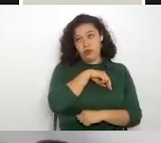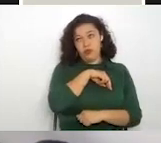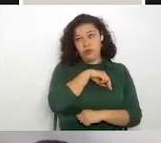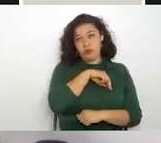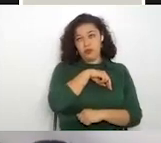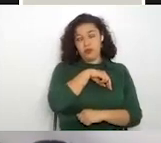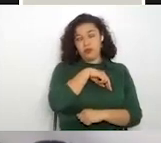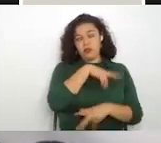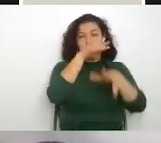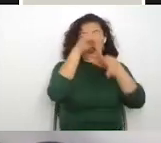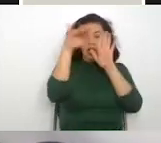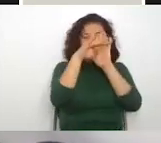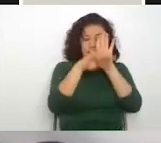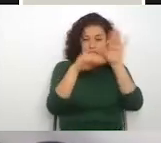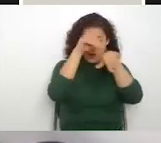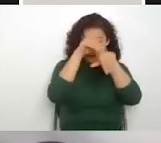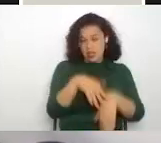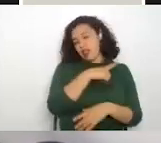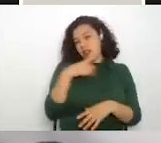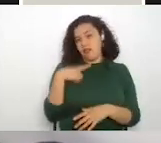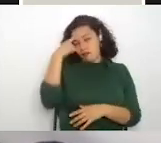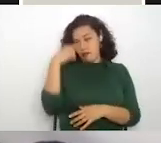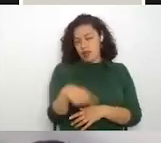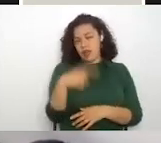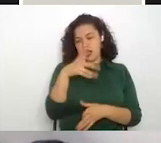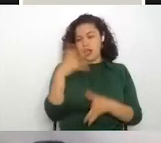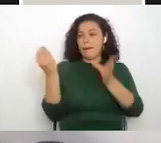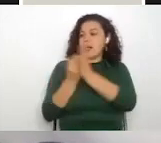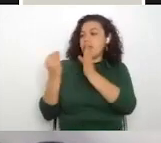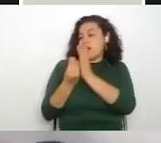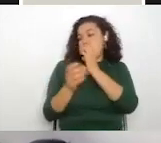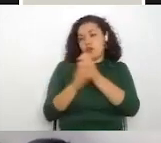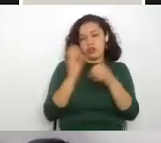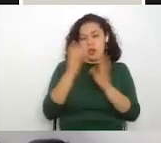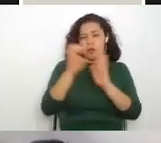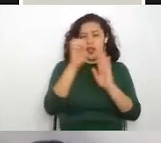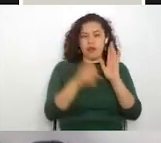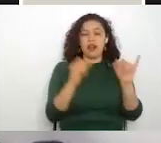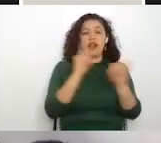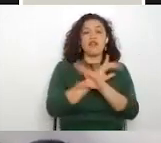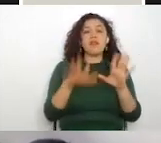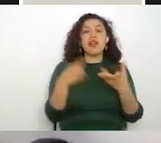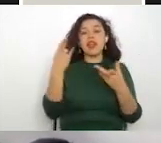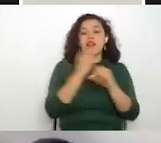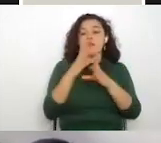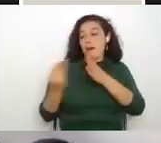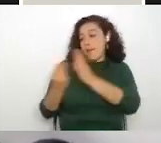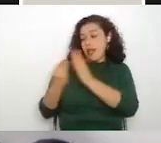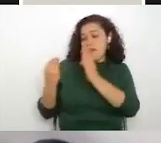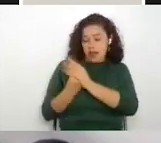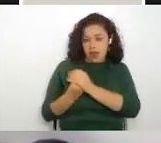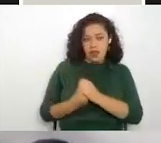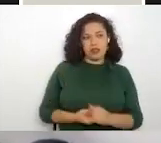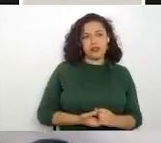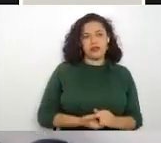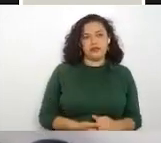establecen esos lineamientos que tienen que ver con la confidencialidad. Por ejemplo, el manejo de datos personales, ¿no? En donde